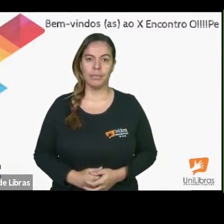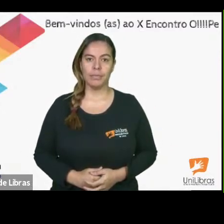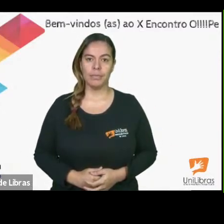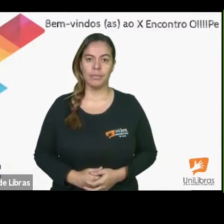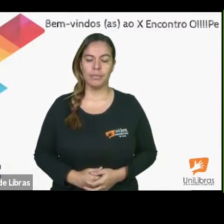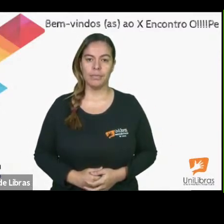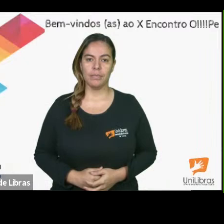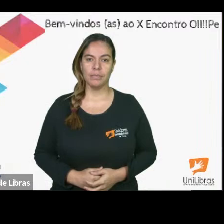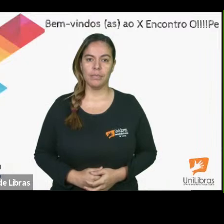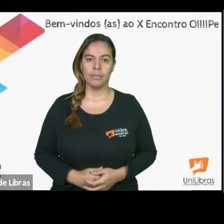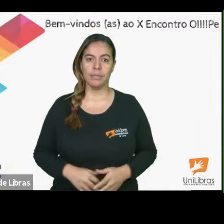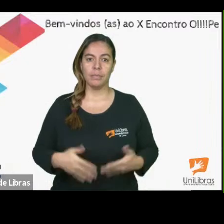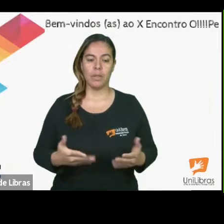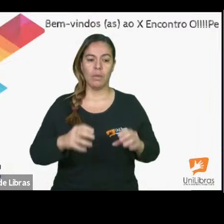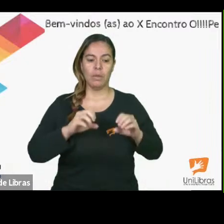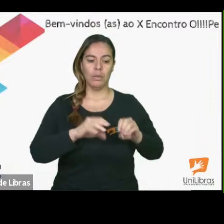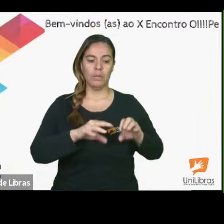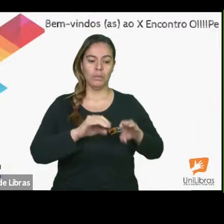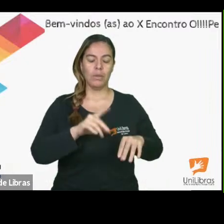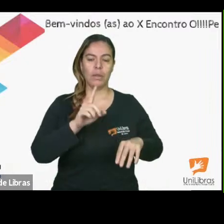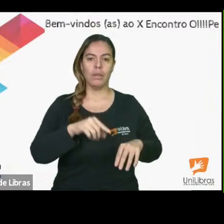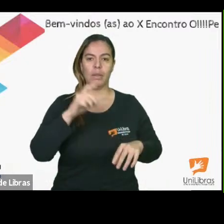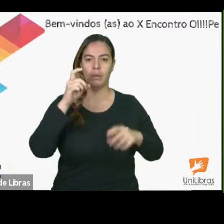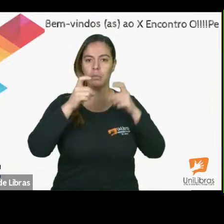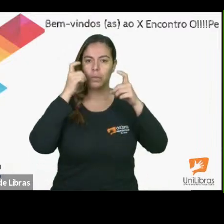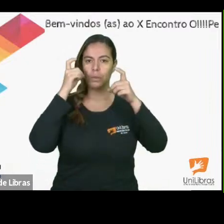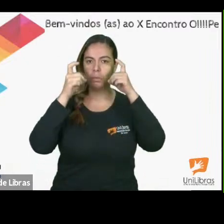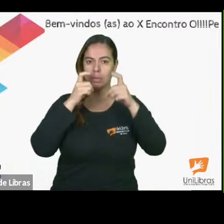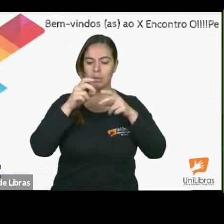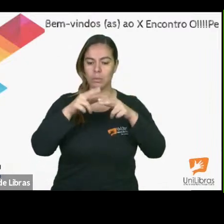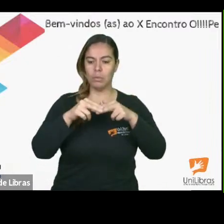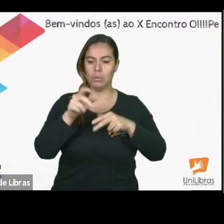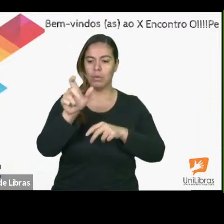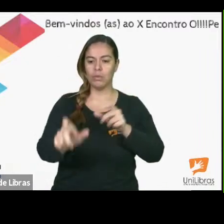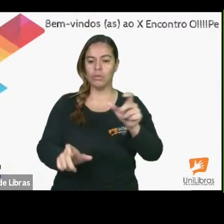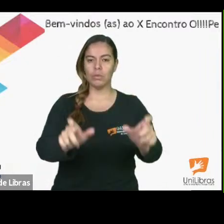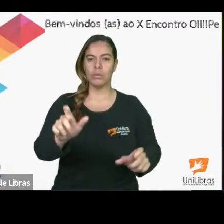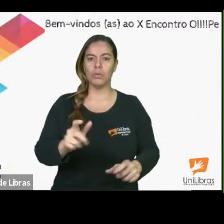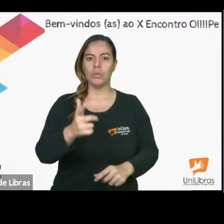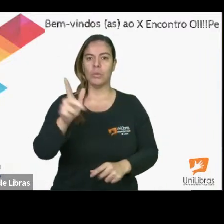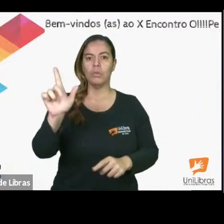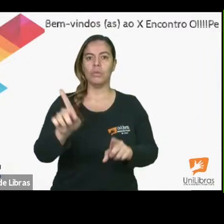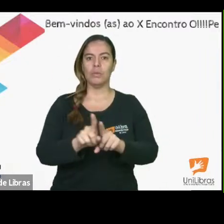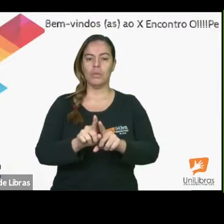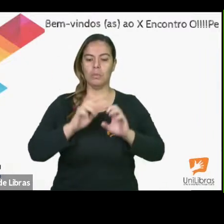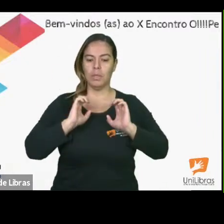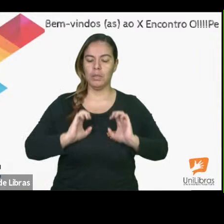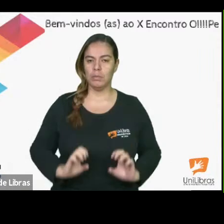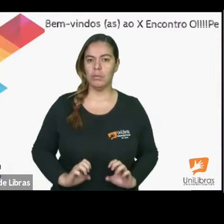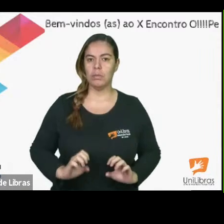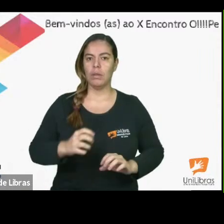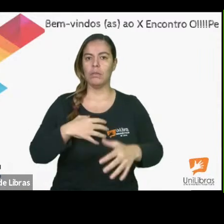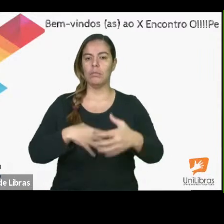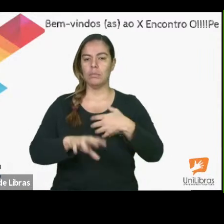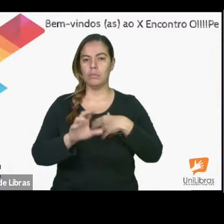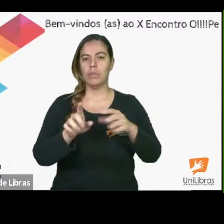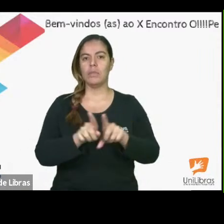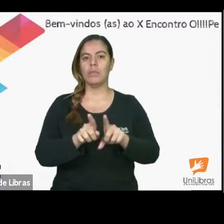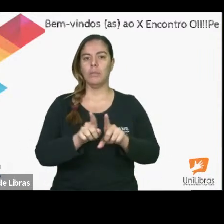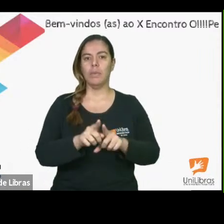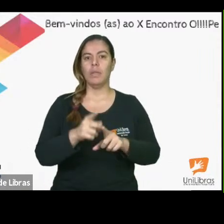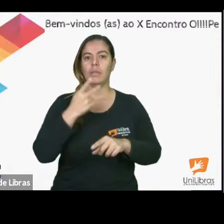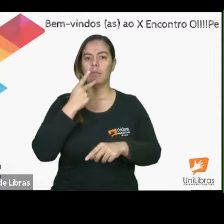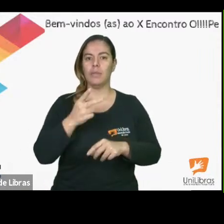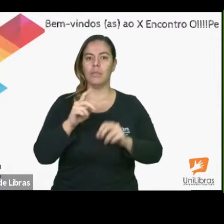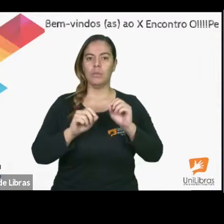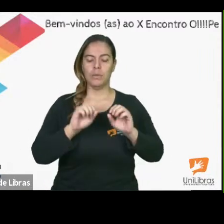Entonces, educar es la preocupación por el otro, educar éticamente. Supongamos que decimos que ética tiene